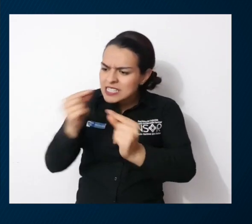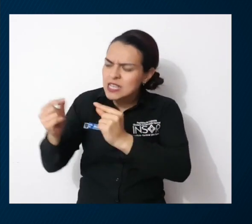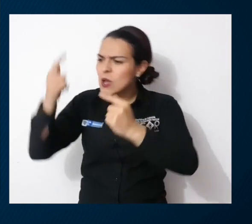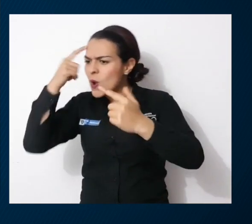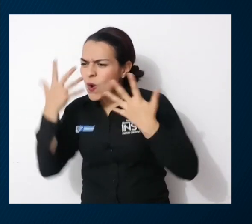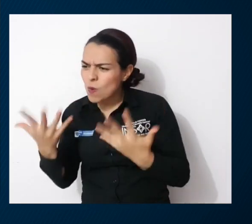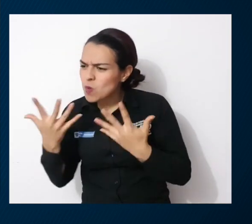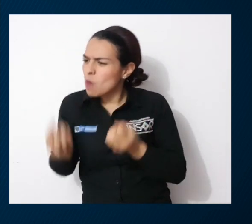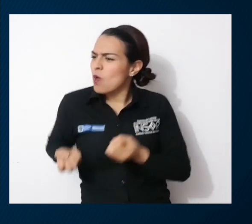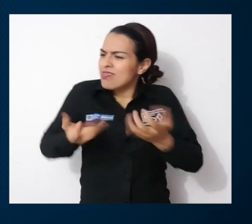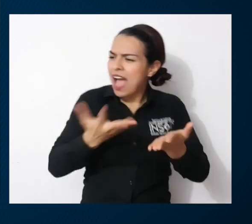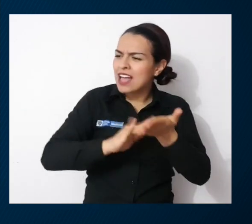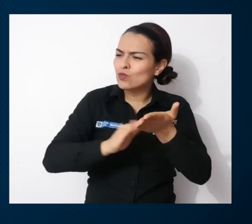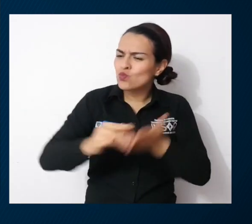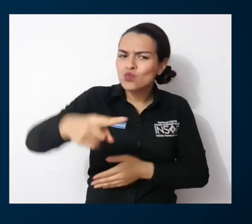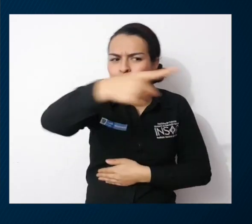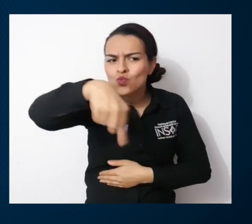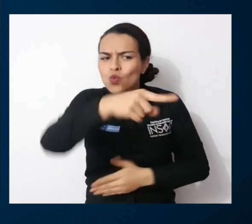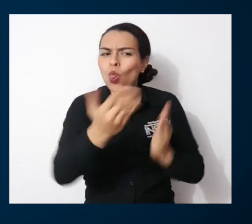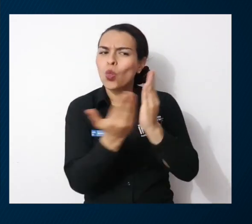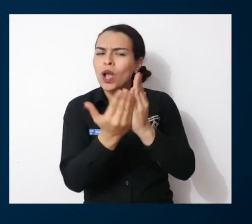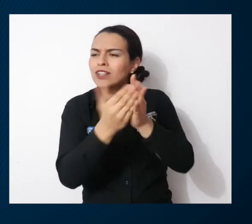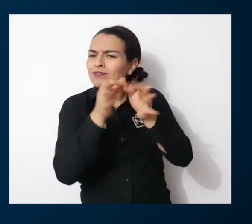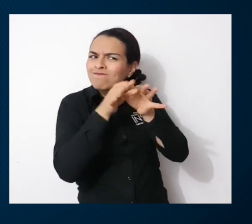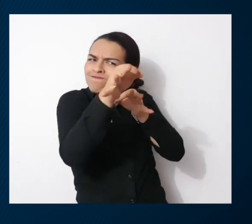ruralidad dispersa y cómo solucionar el tema de